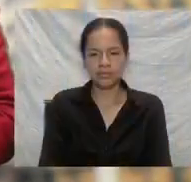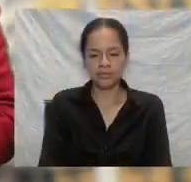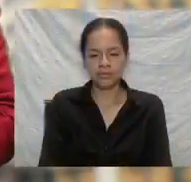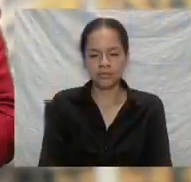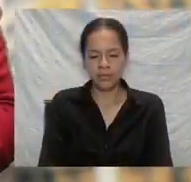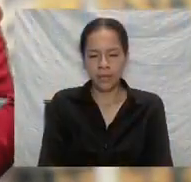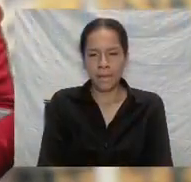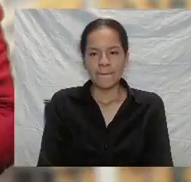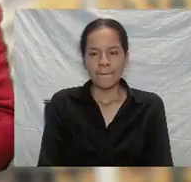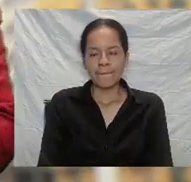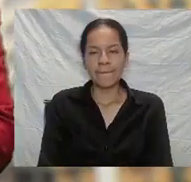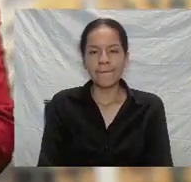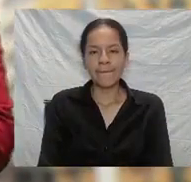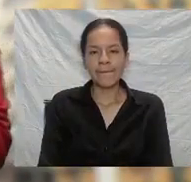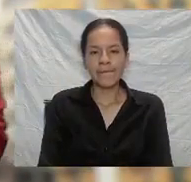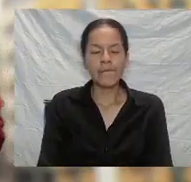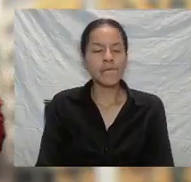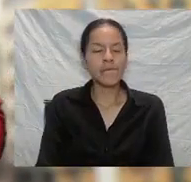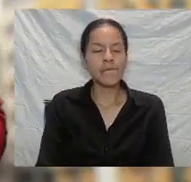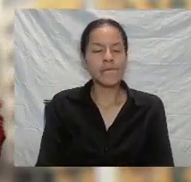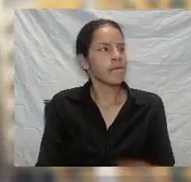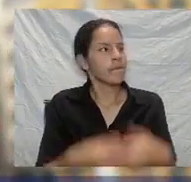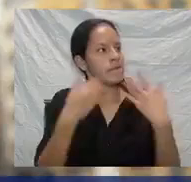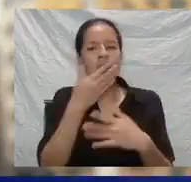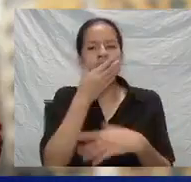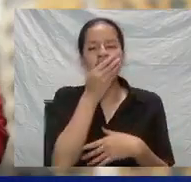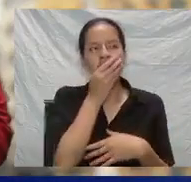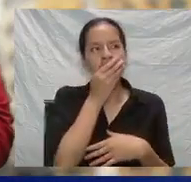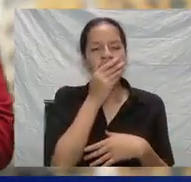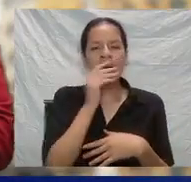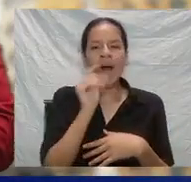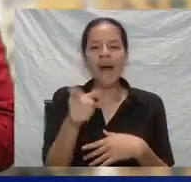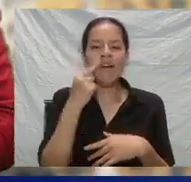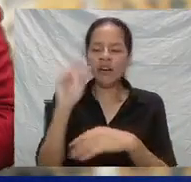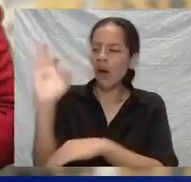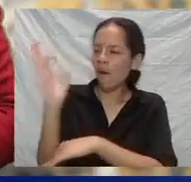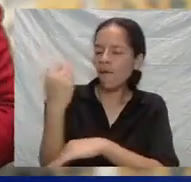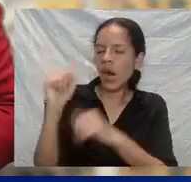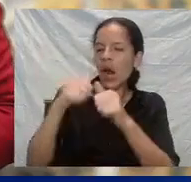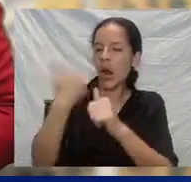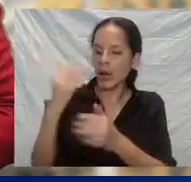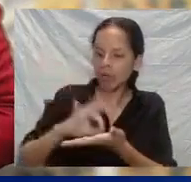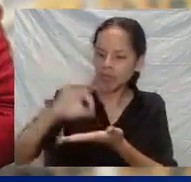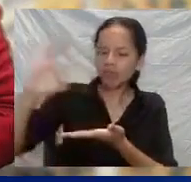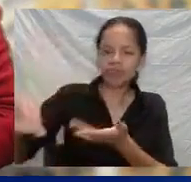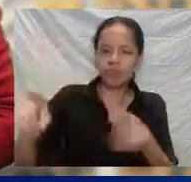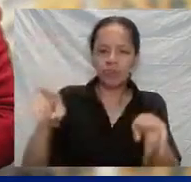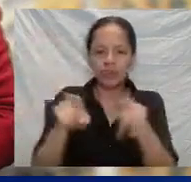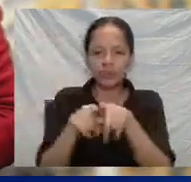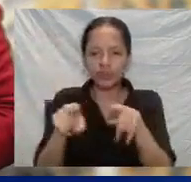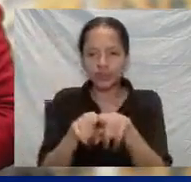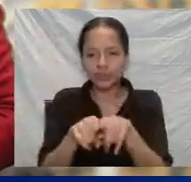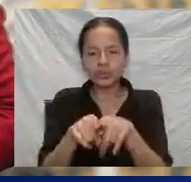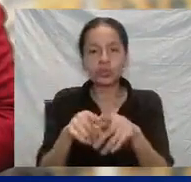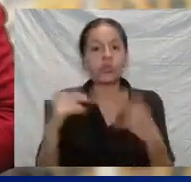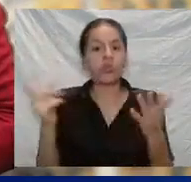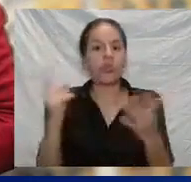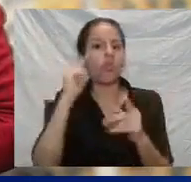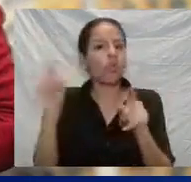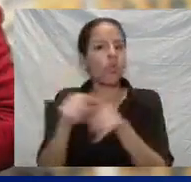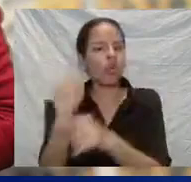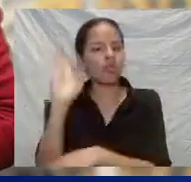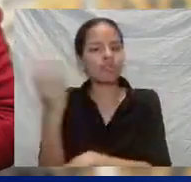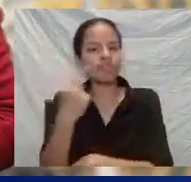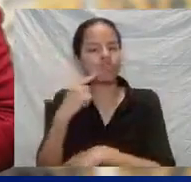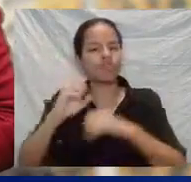el año donde nos podemos ir también puede haber otras ferias no claro que si hay una feria de emprendedores que está justamente